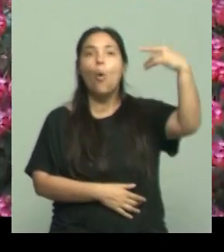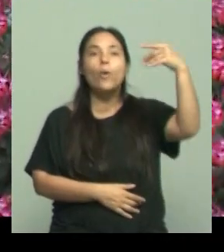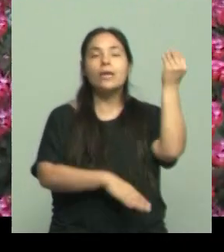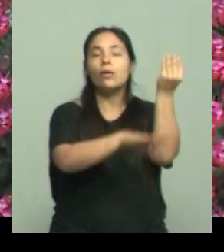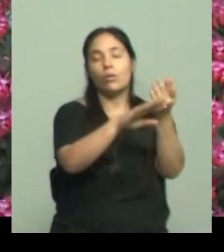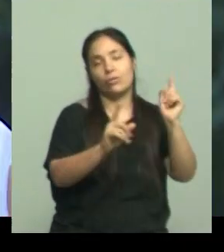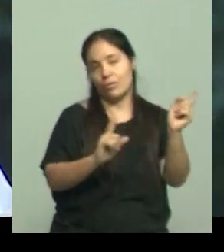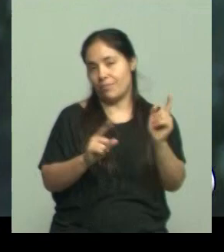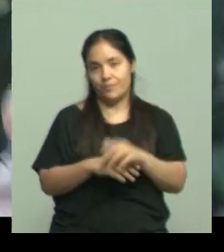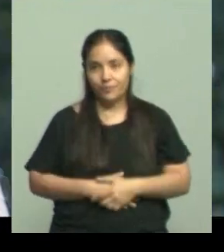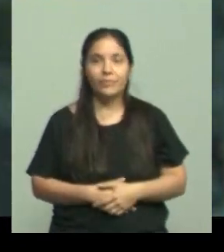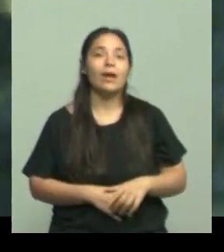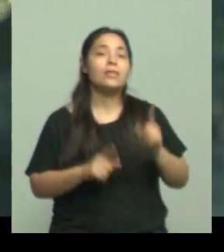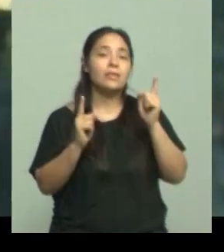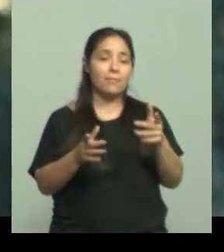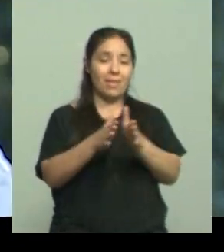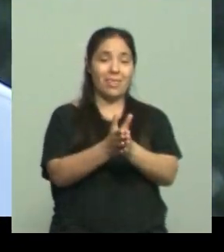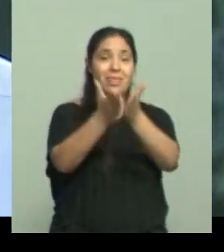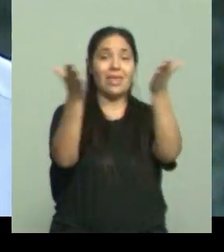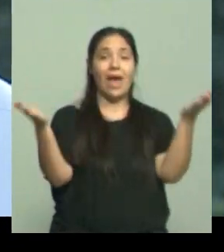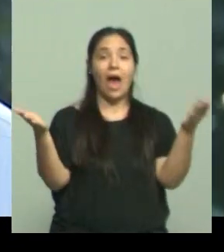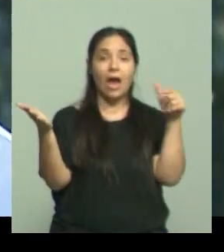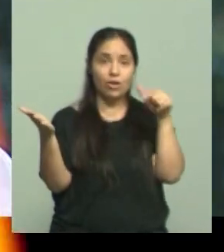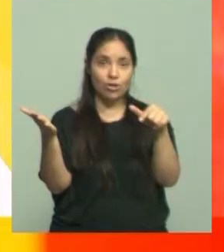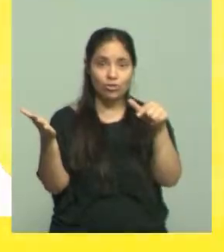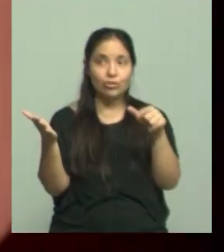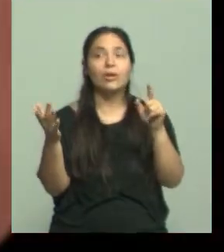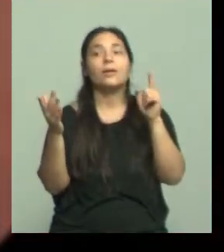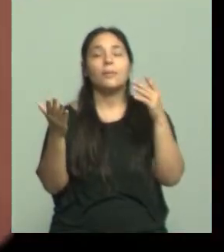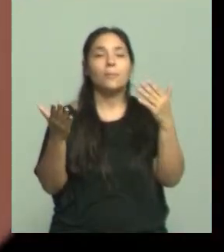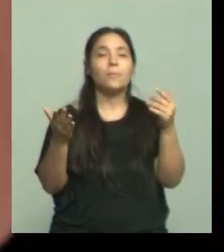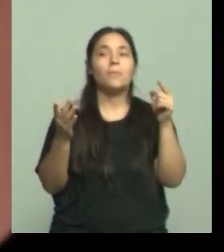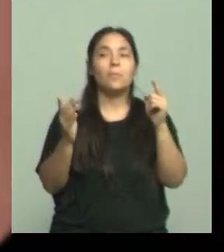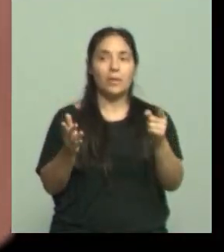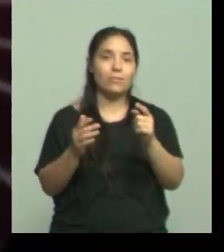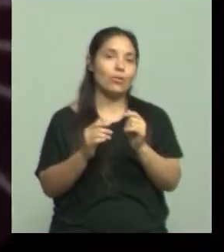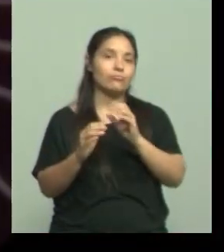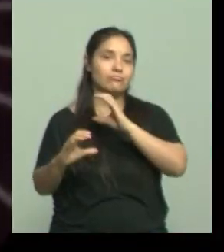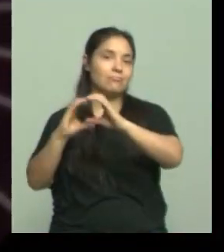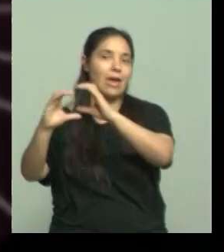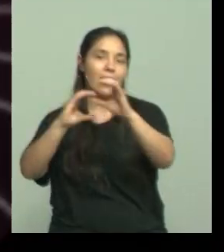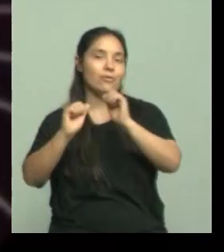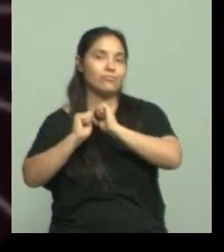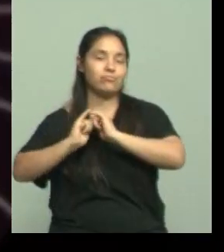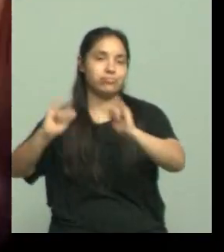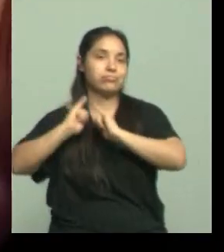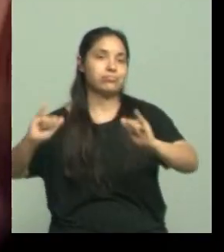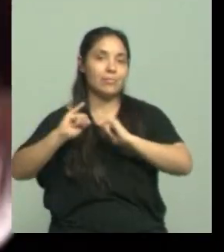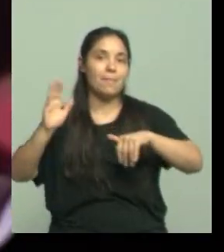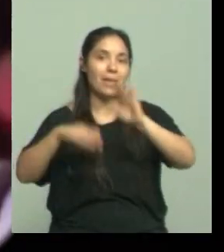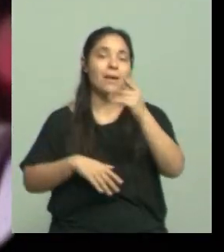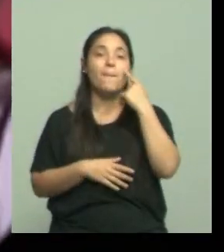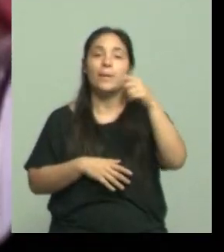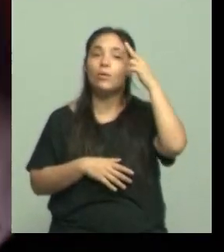únicos actores. Después, en torno del diario Clarín, se conforma el multimedios. Claro. Después, viene ya para los